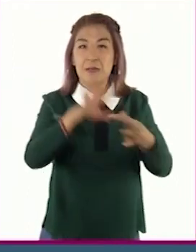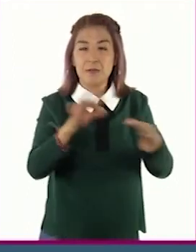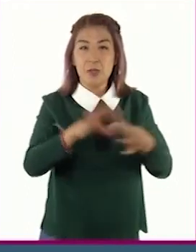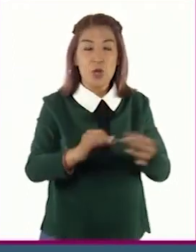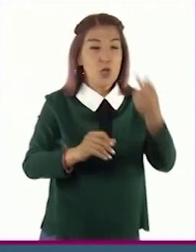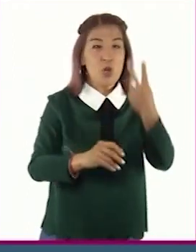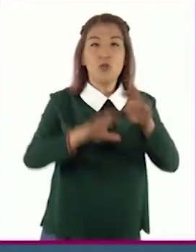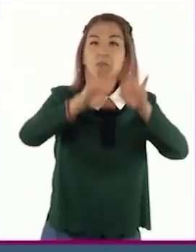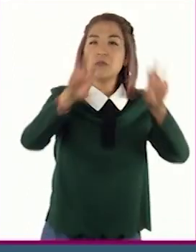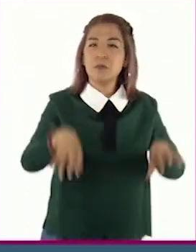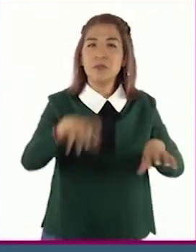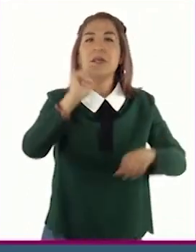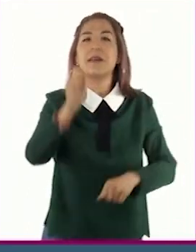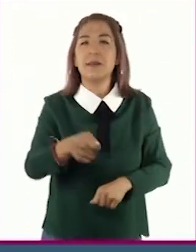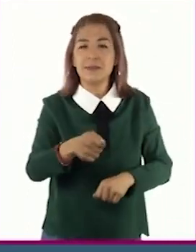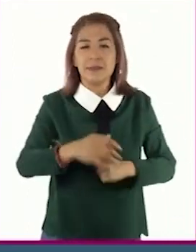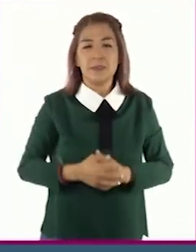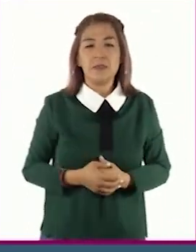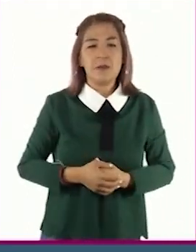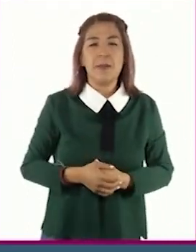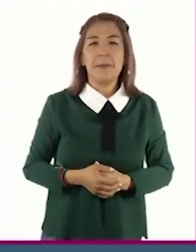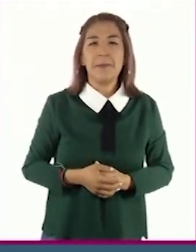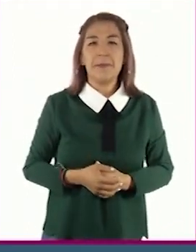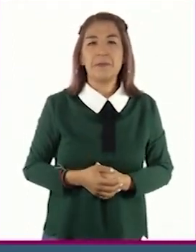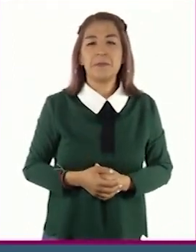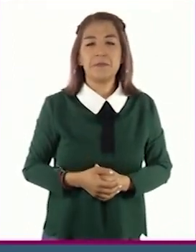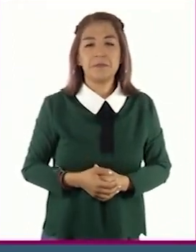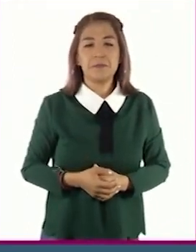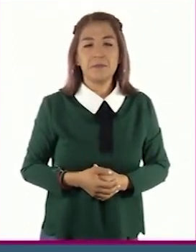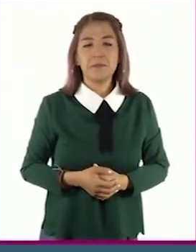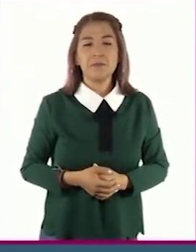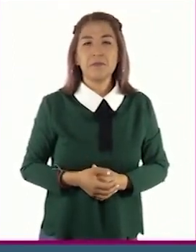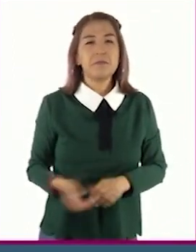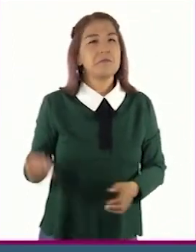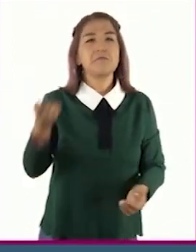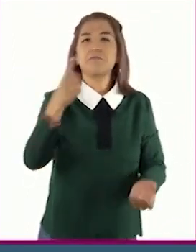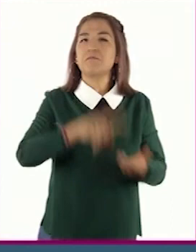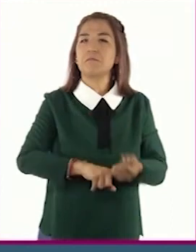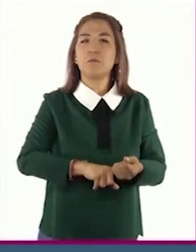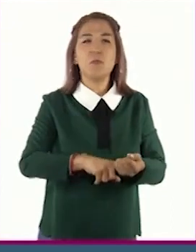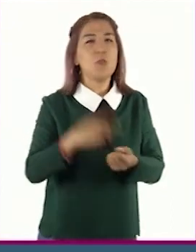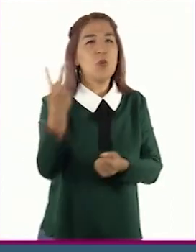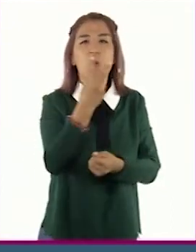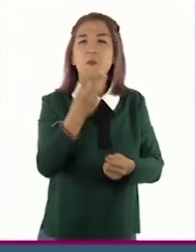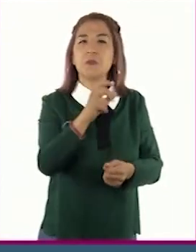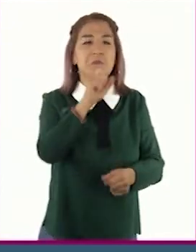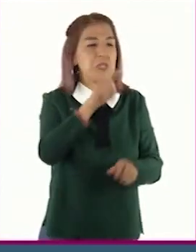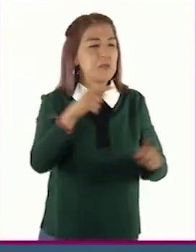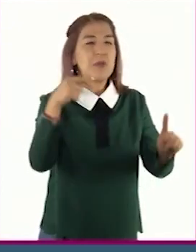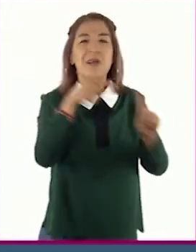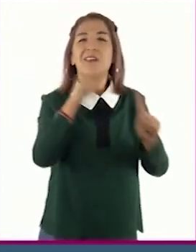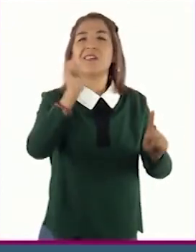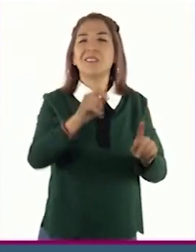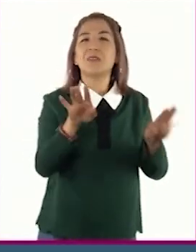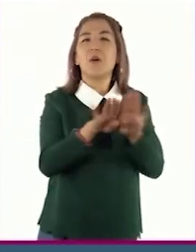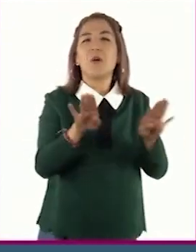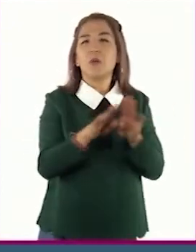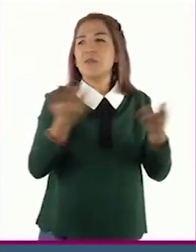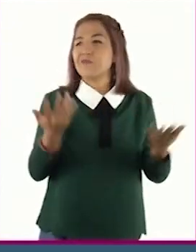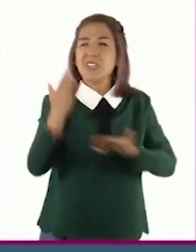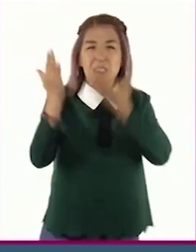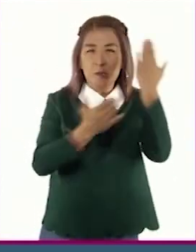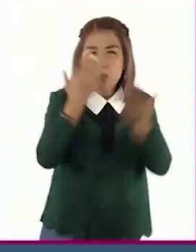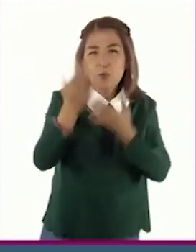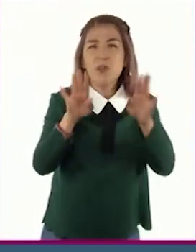toxicología, pues tienen el mismo objetivo, que es comprender el efecto, que tienen el efecto adverso de los compuestos,